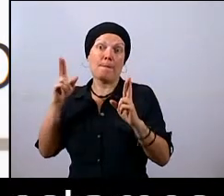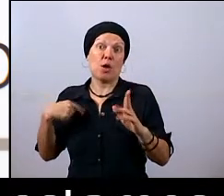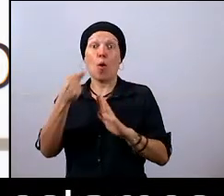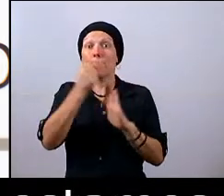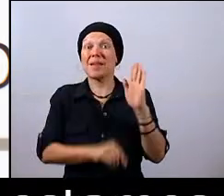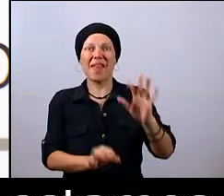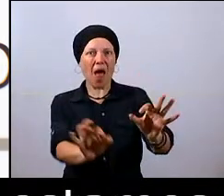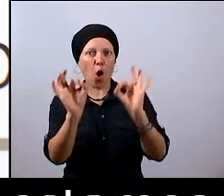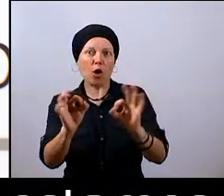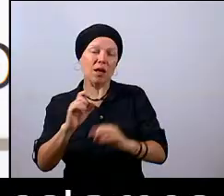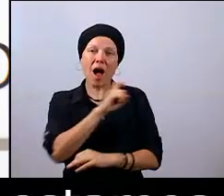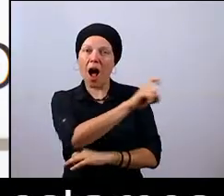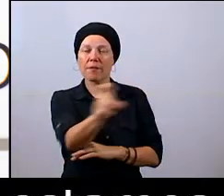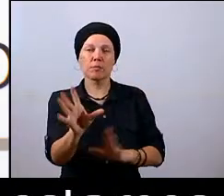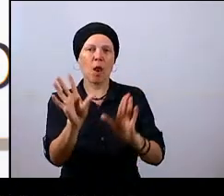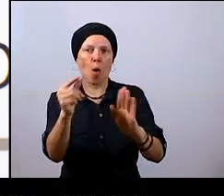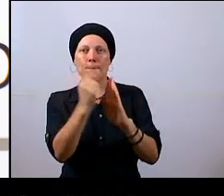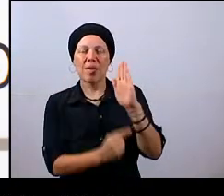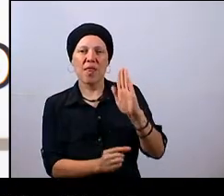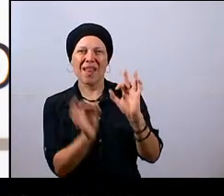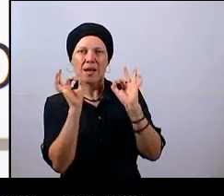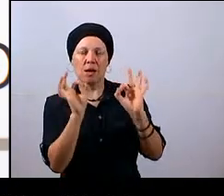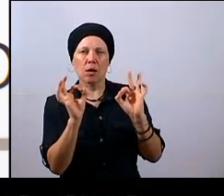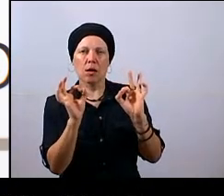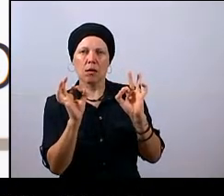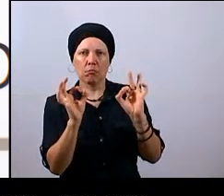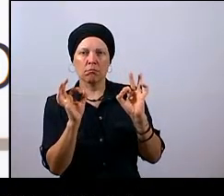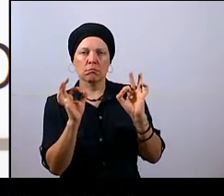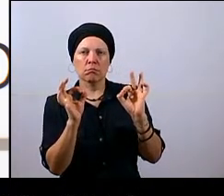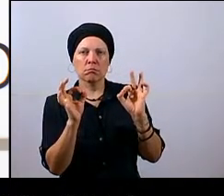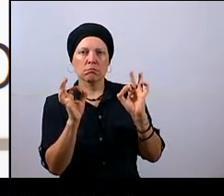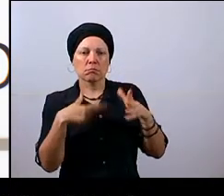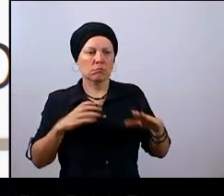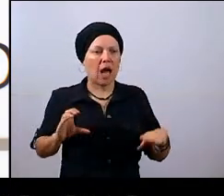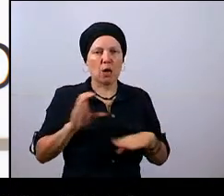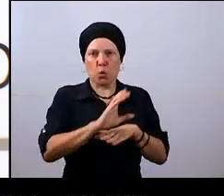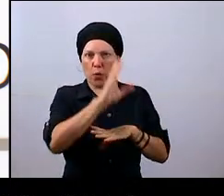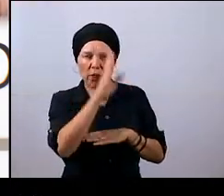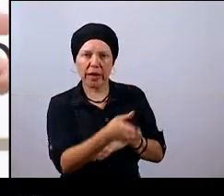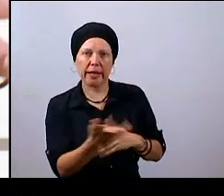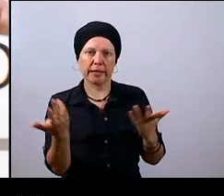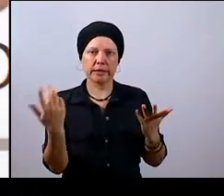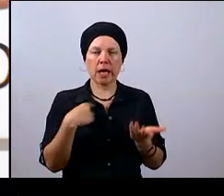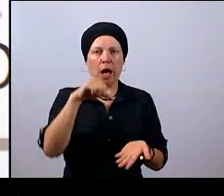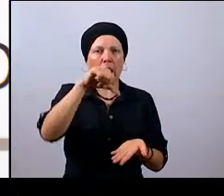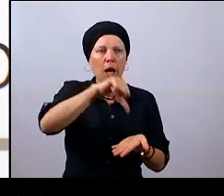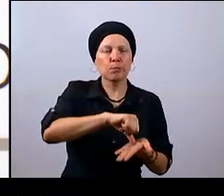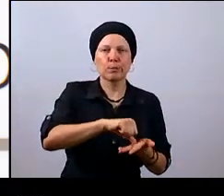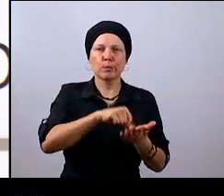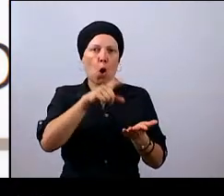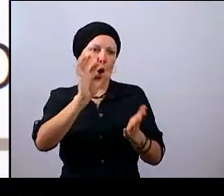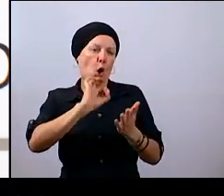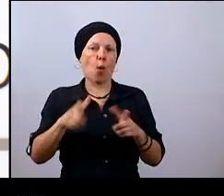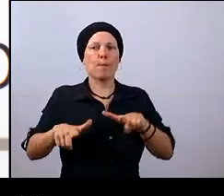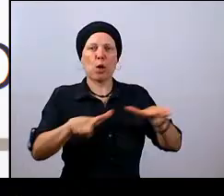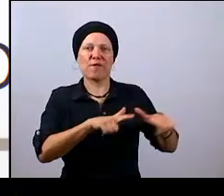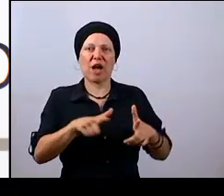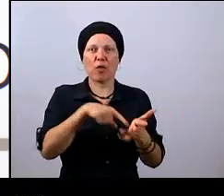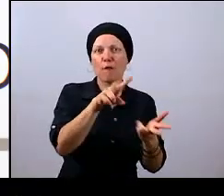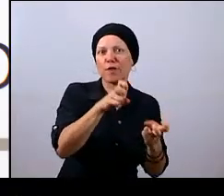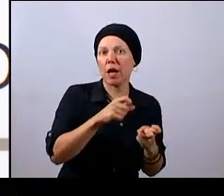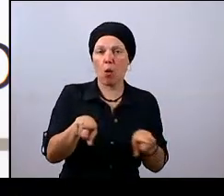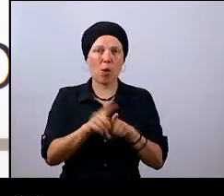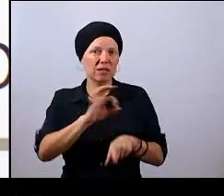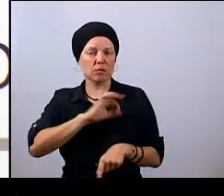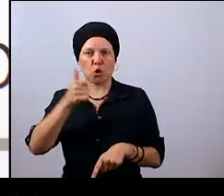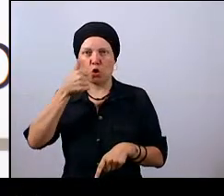concretas, pero medidas concretas y determinadas. Ayudas directas, bonificaciones fiscales, lo que entienda el señor Sánchez